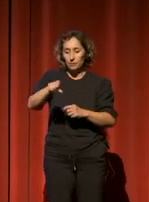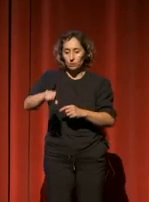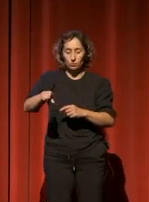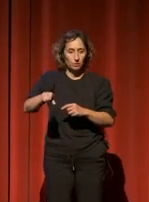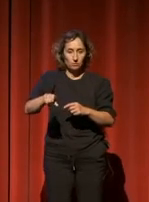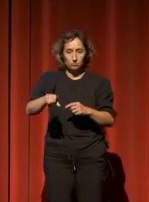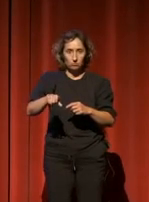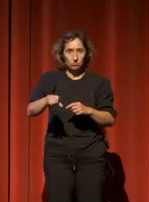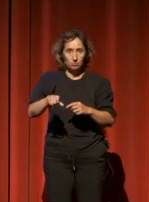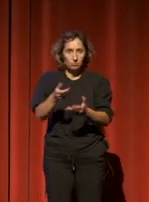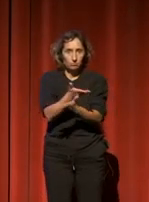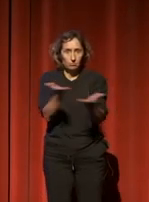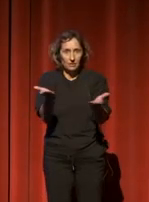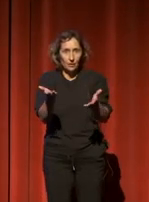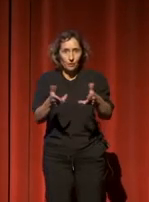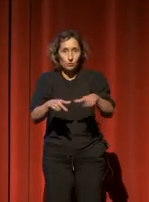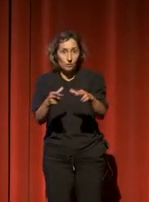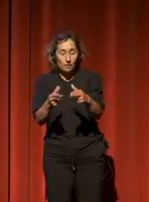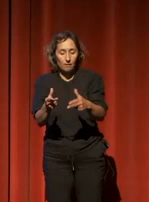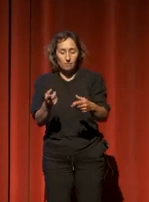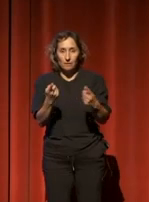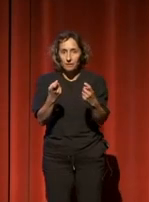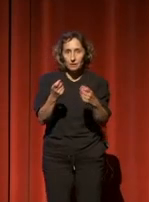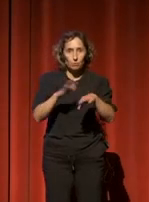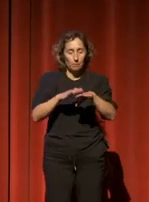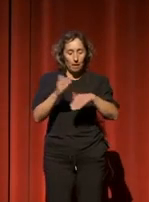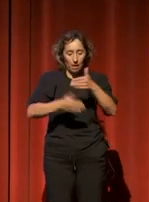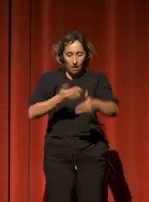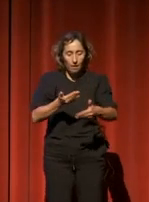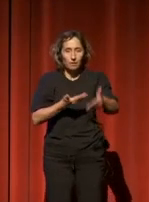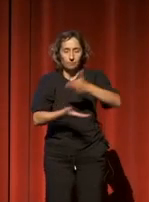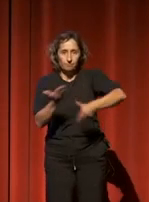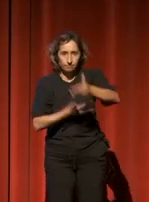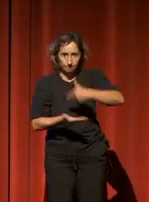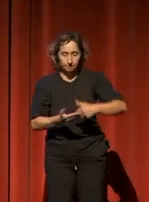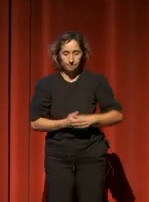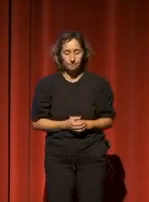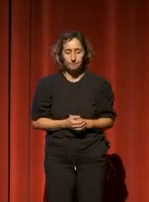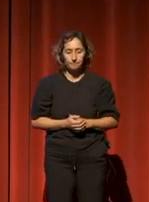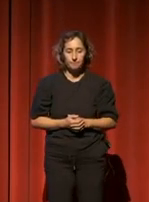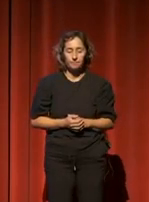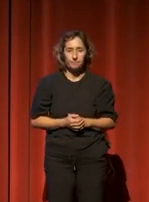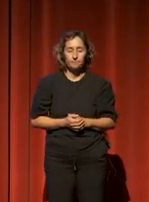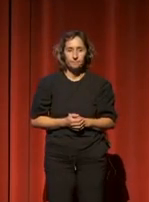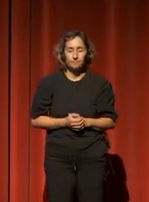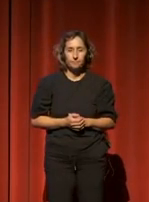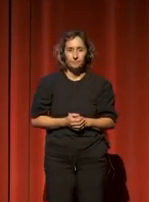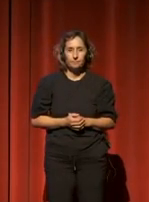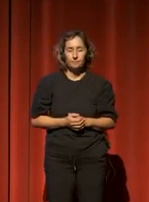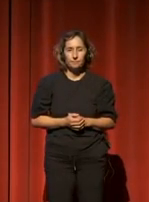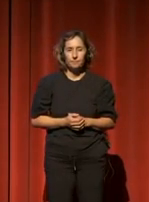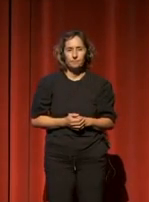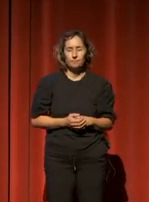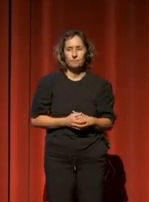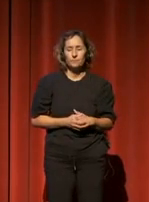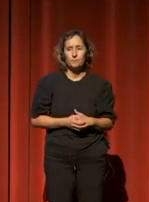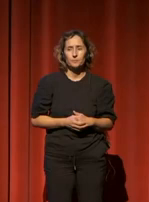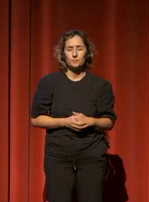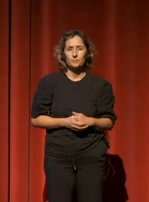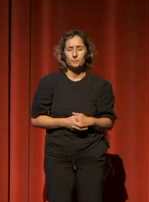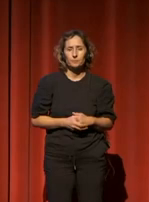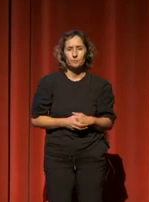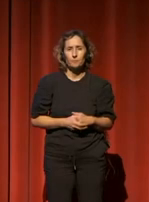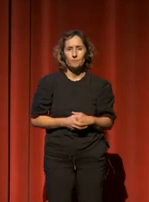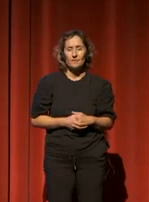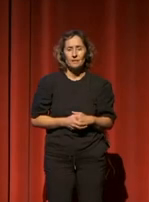llevarse a cabo vale sobre todo el tipo de práctica que está dentro de este digamos dentro